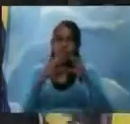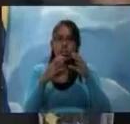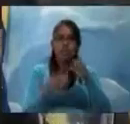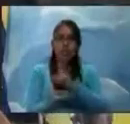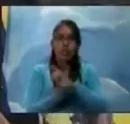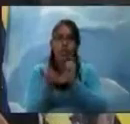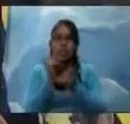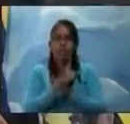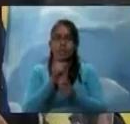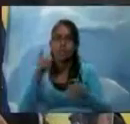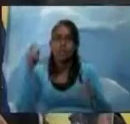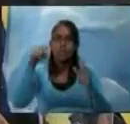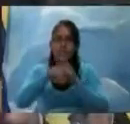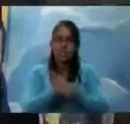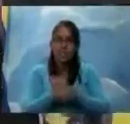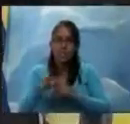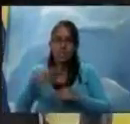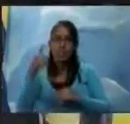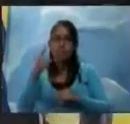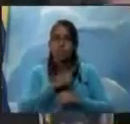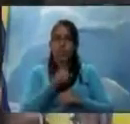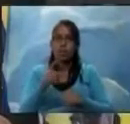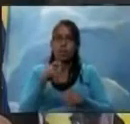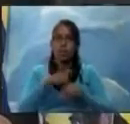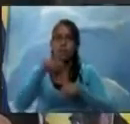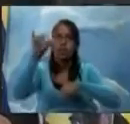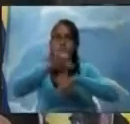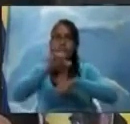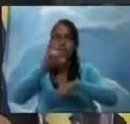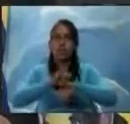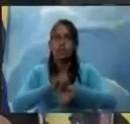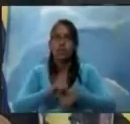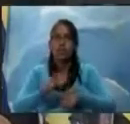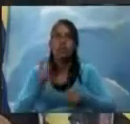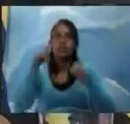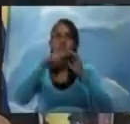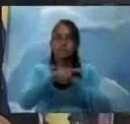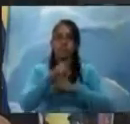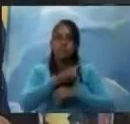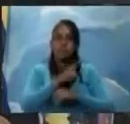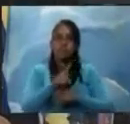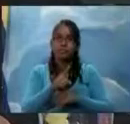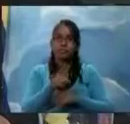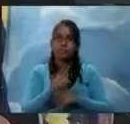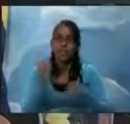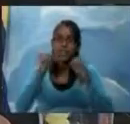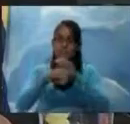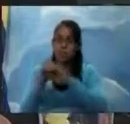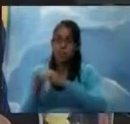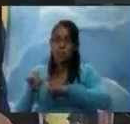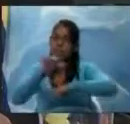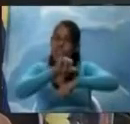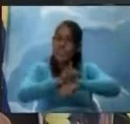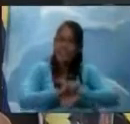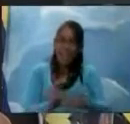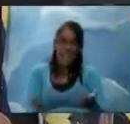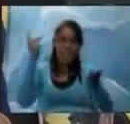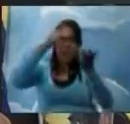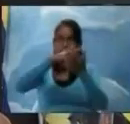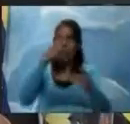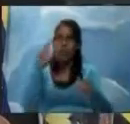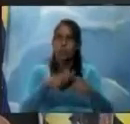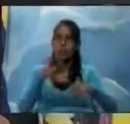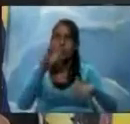convierta en una central y después de una central en una misión, y que después usted comience a sembrar misiones, a levantar otras